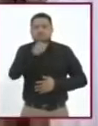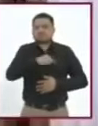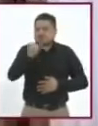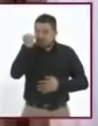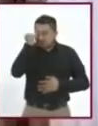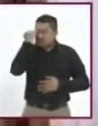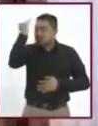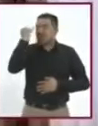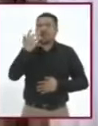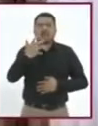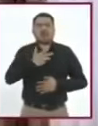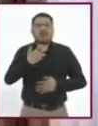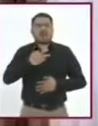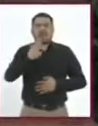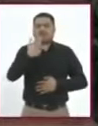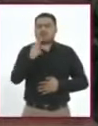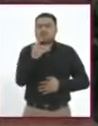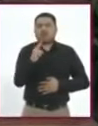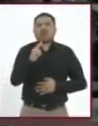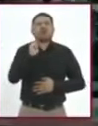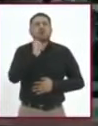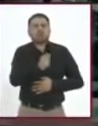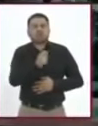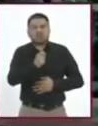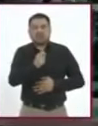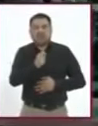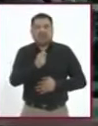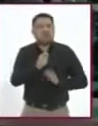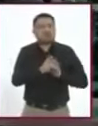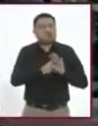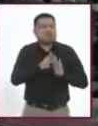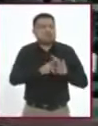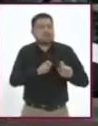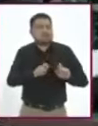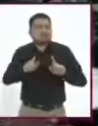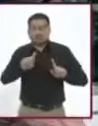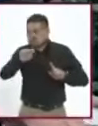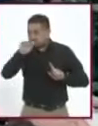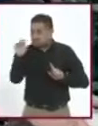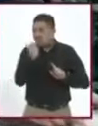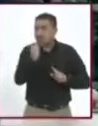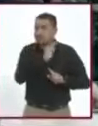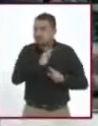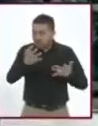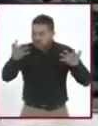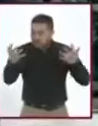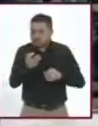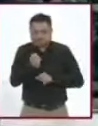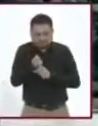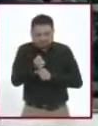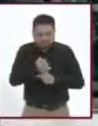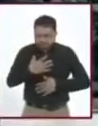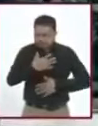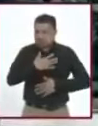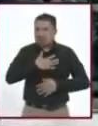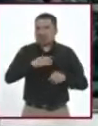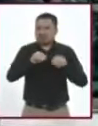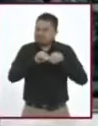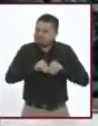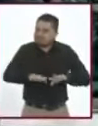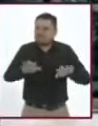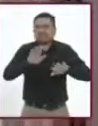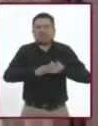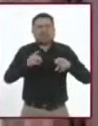Imagina que tuvieras un blog. Un canal de videos. La tecnología puede hacer que nuestras investigaciones lleguen a más